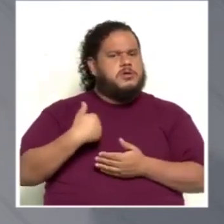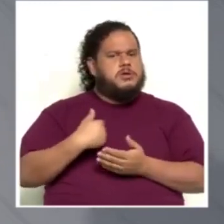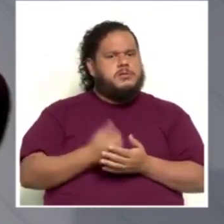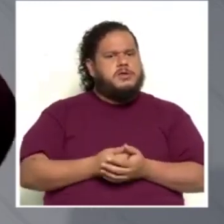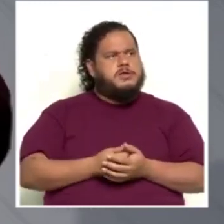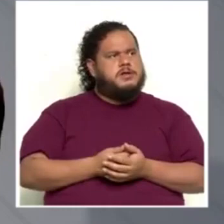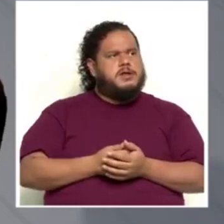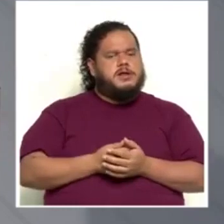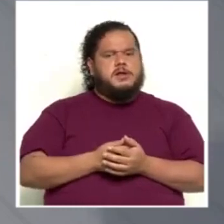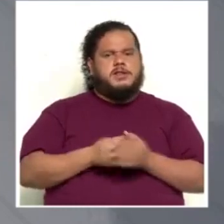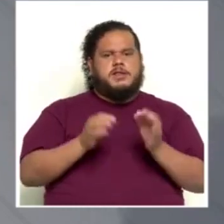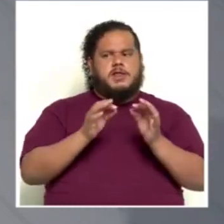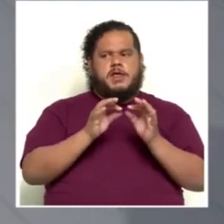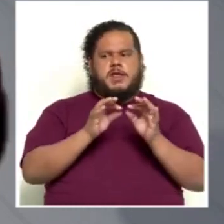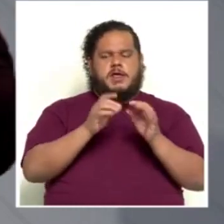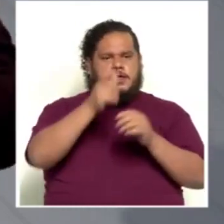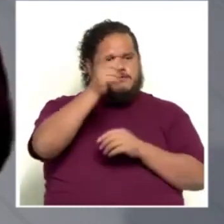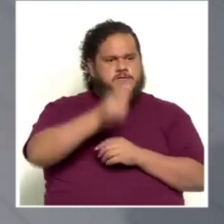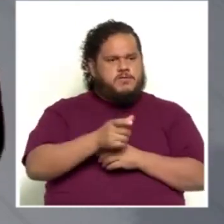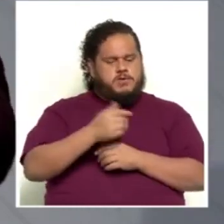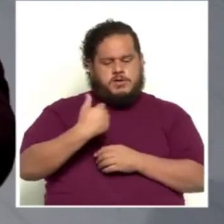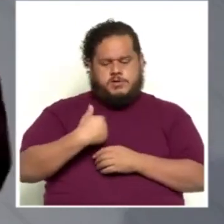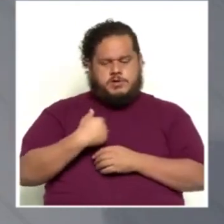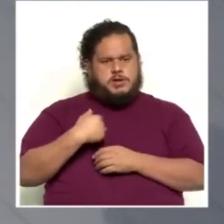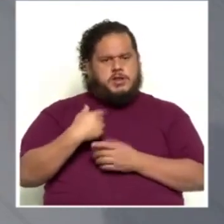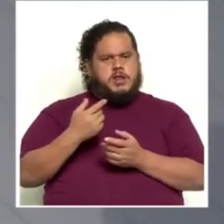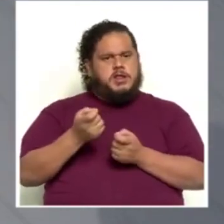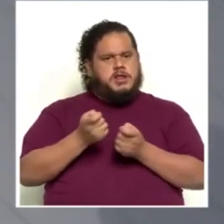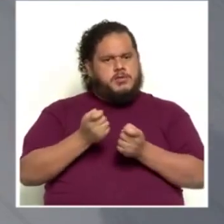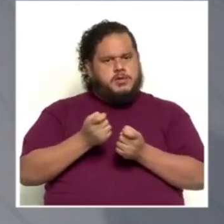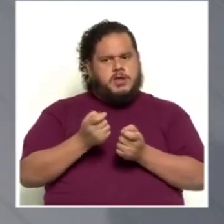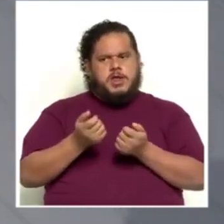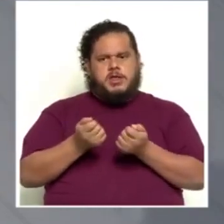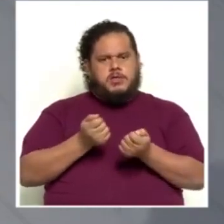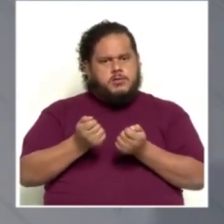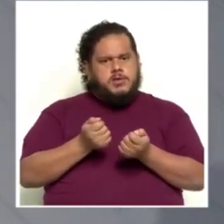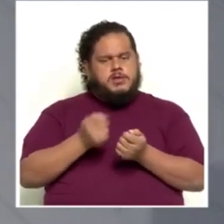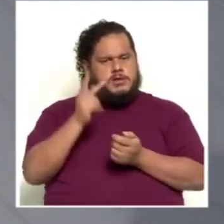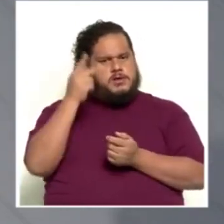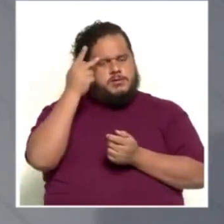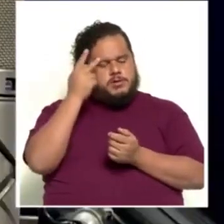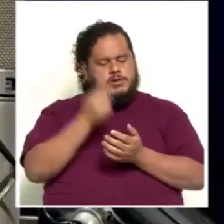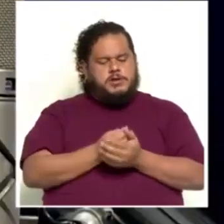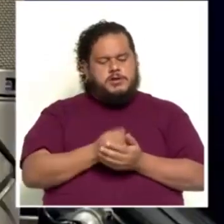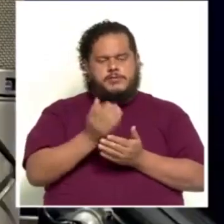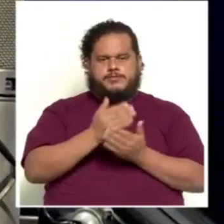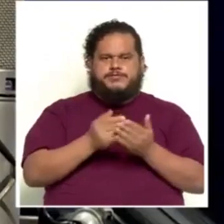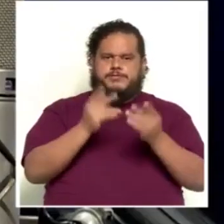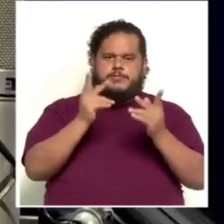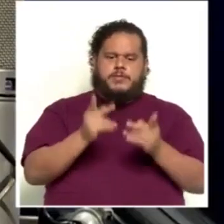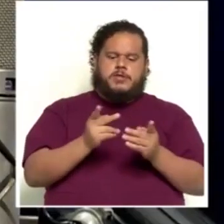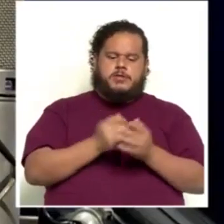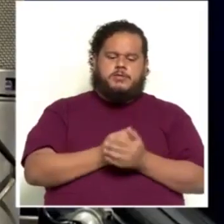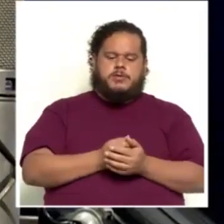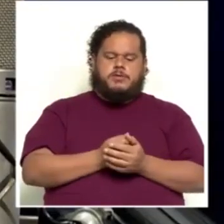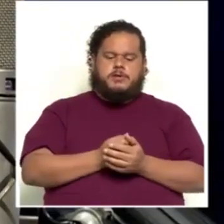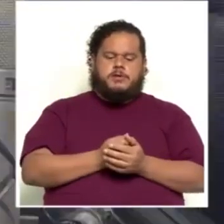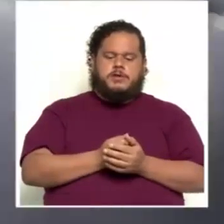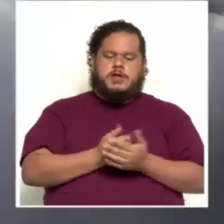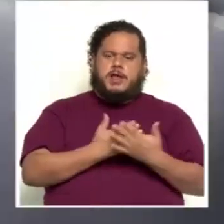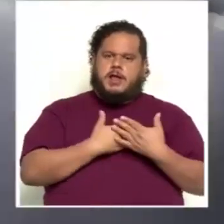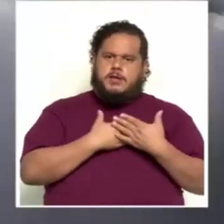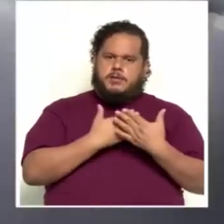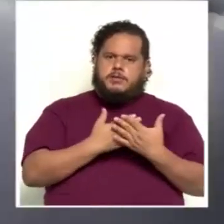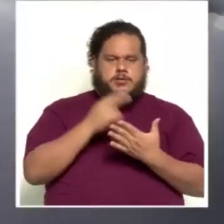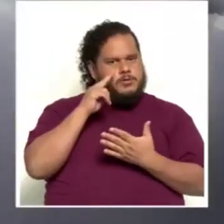de figuras masculinas que protagonizan y dominan la política. Y quizá algunas personas que amablemente